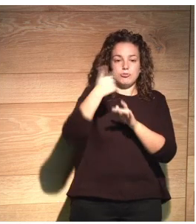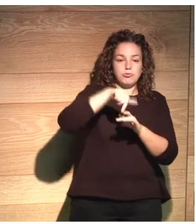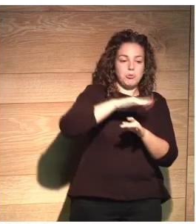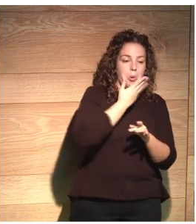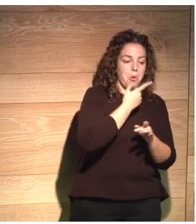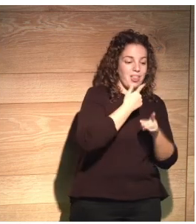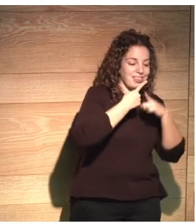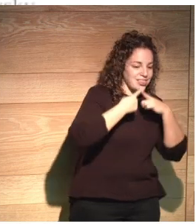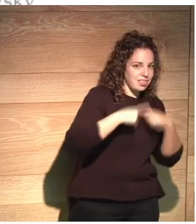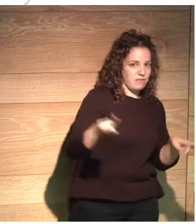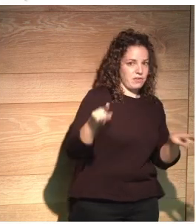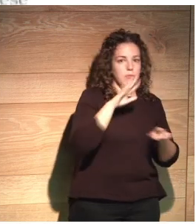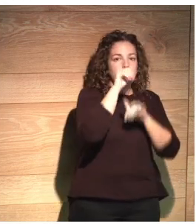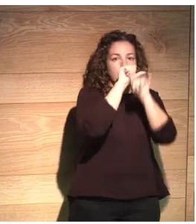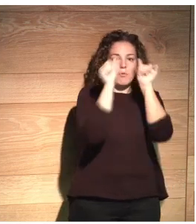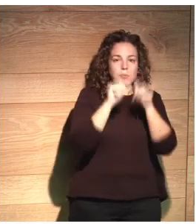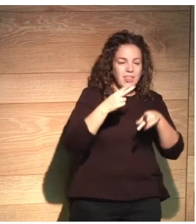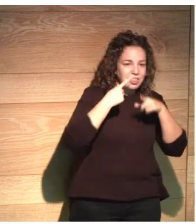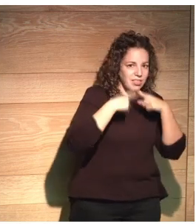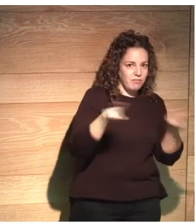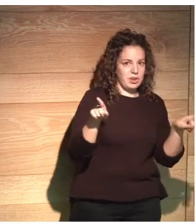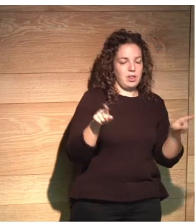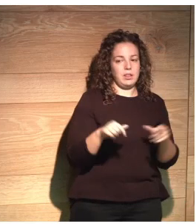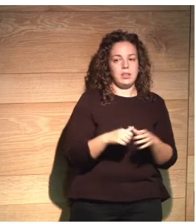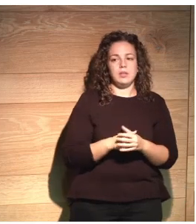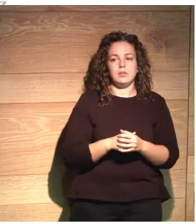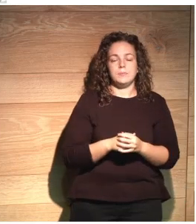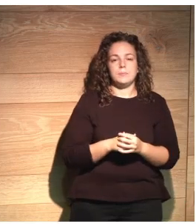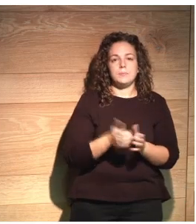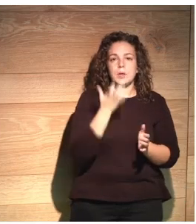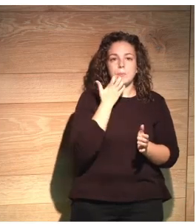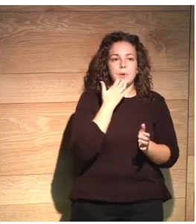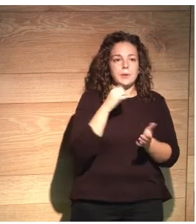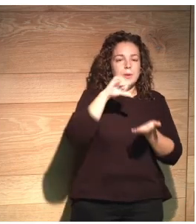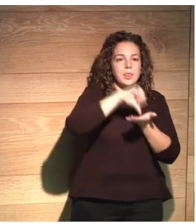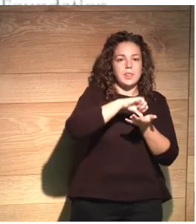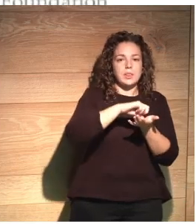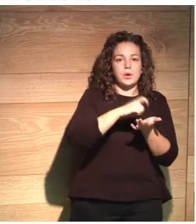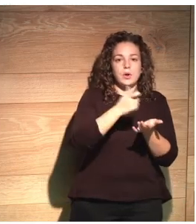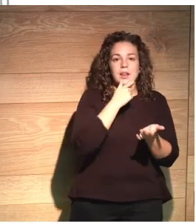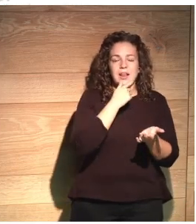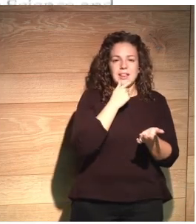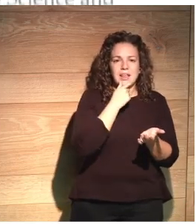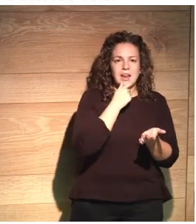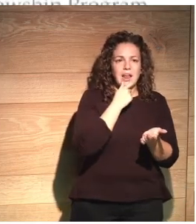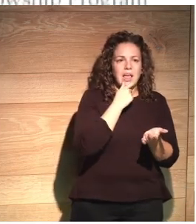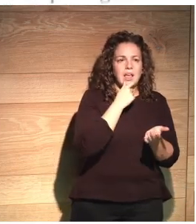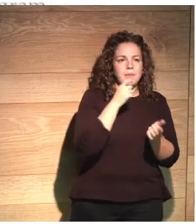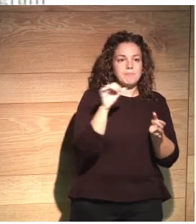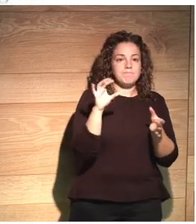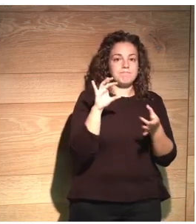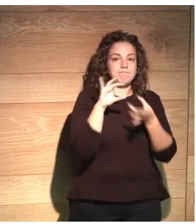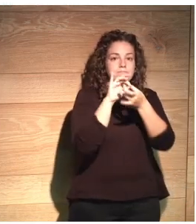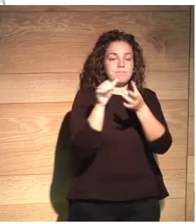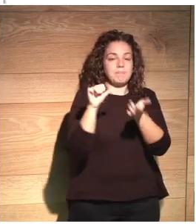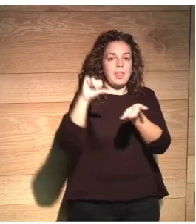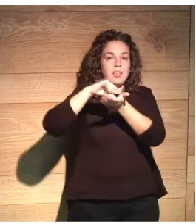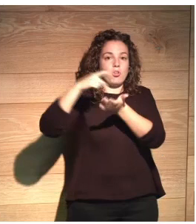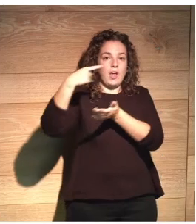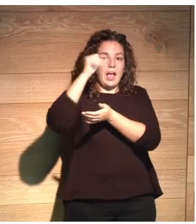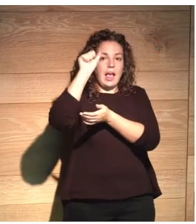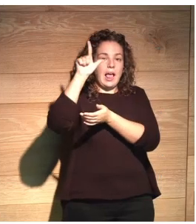conocemos las formas son muy diferentes es decir vemos como amplio por ejemplo el centro de inglaterra estamos conectados con el centro de gales y el resto mundo se